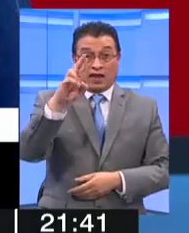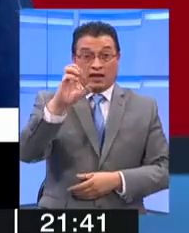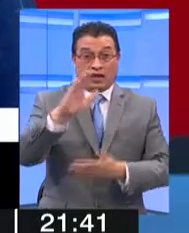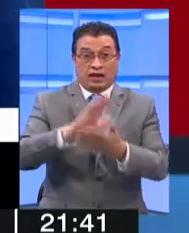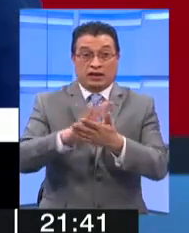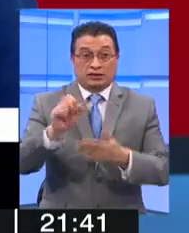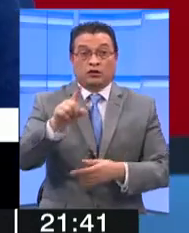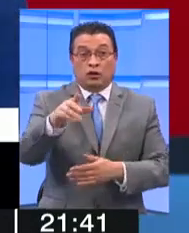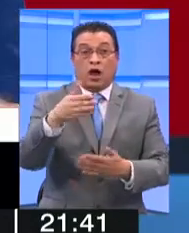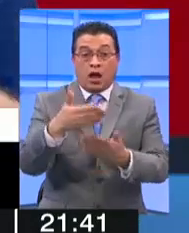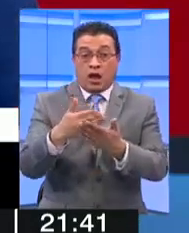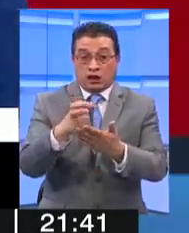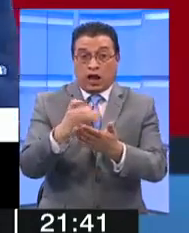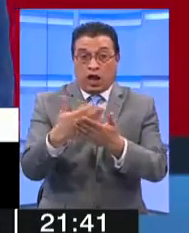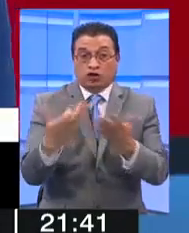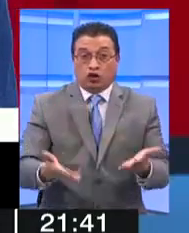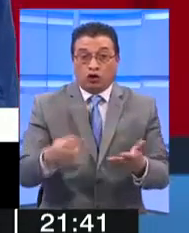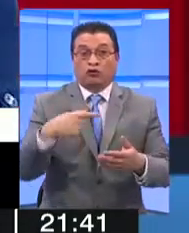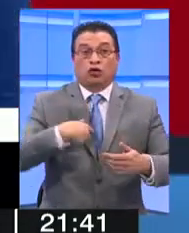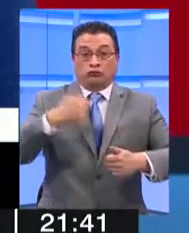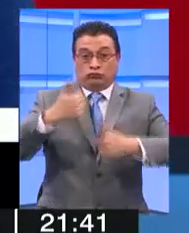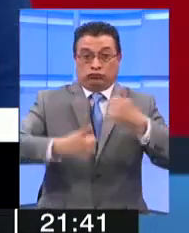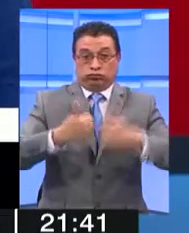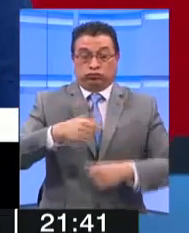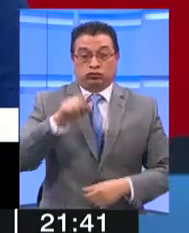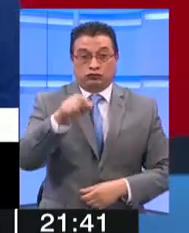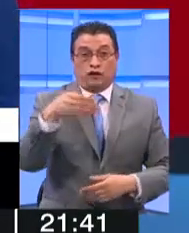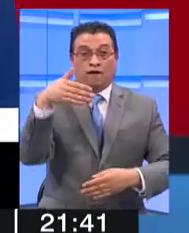razón, pero Camila o nosotros no competimos por ese voto.